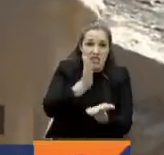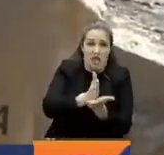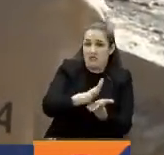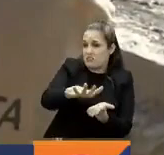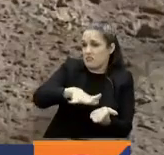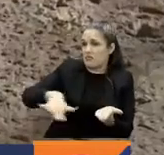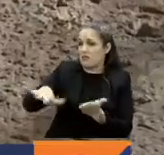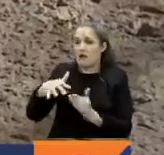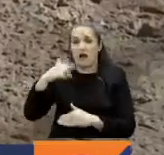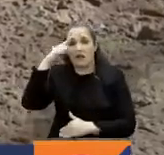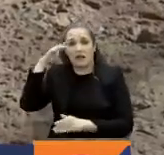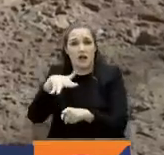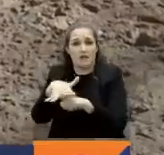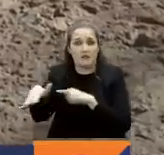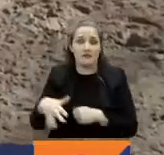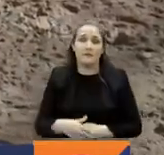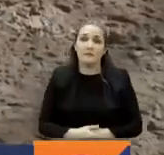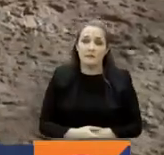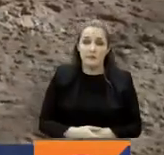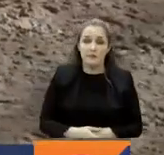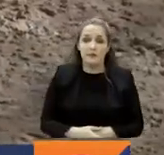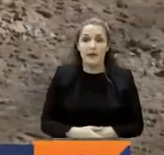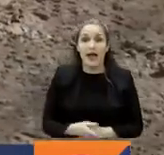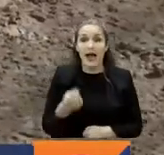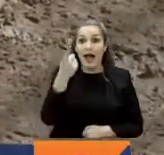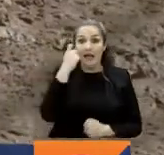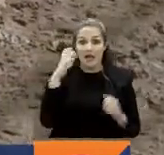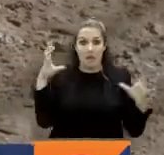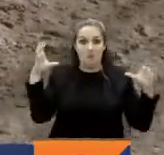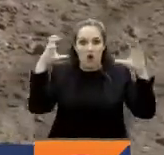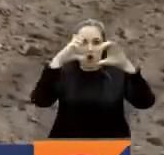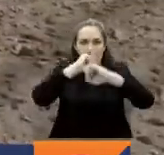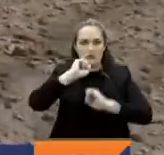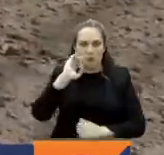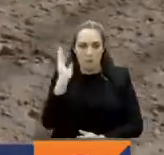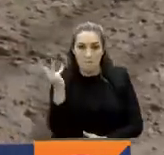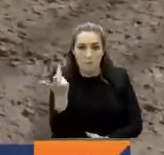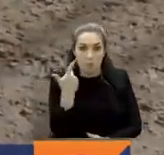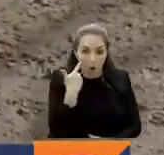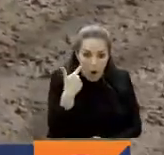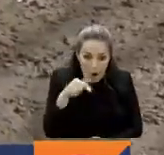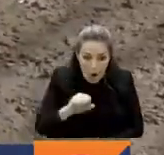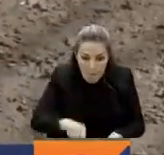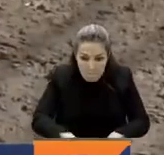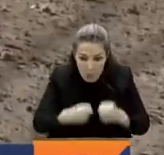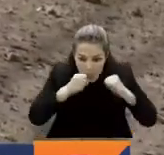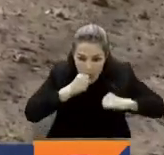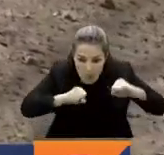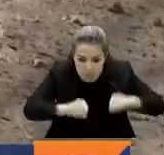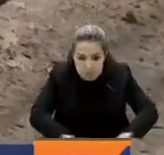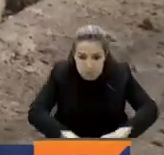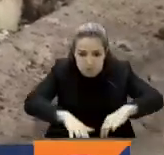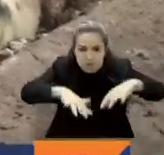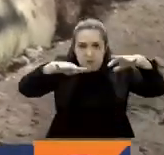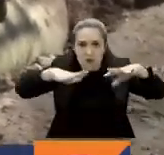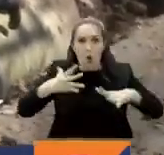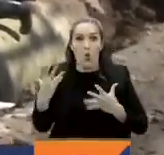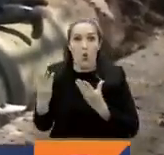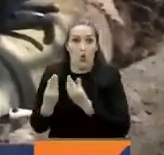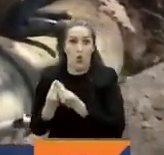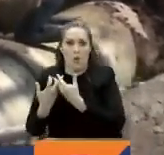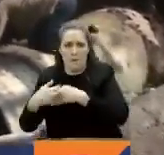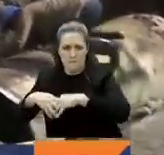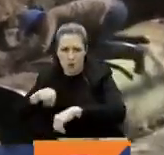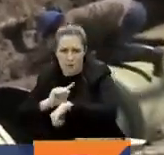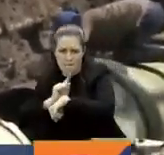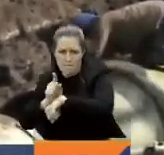de Cartagena. Anoche apenas se dio a conocer esta situación por parte de la comunidad, miembros del equipo de aguas de Cartagena llegaron